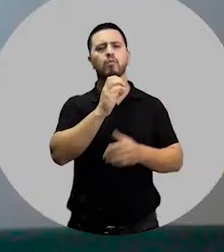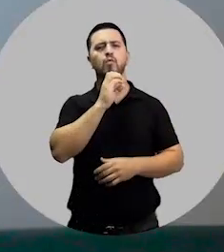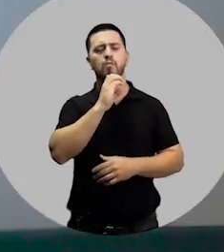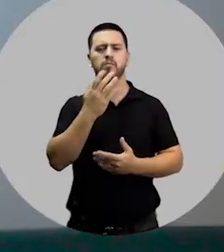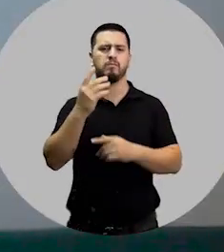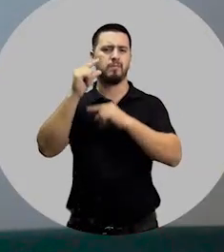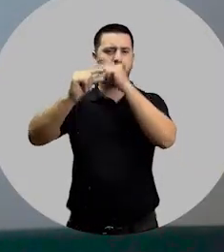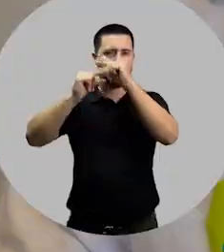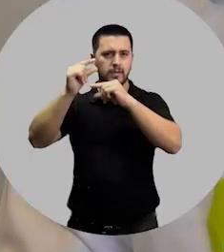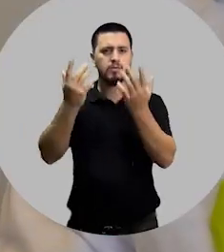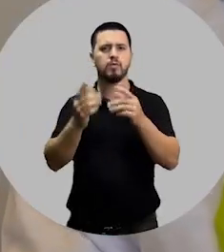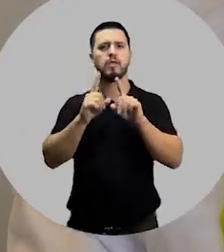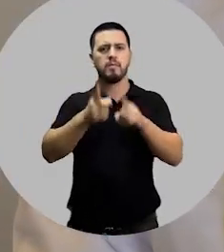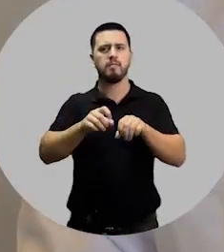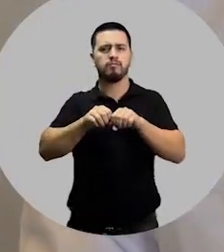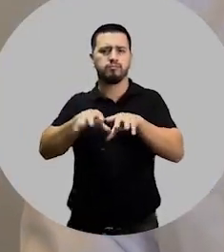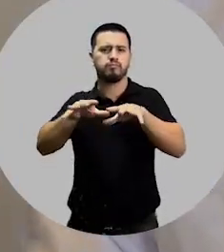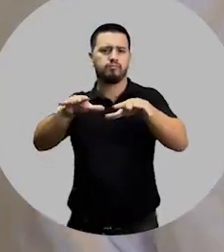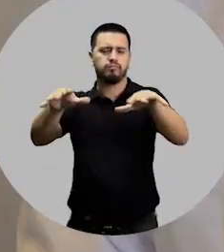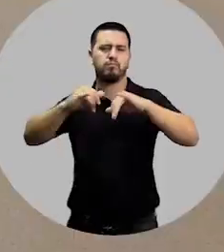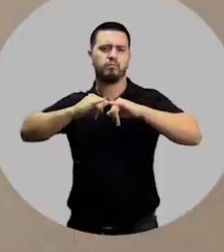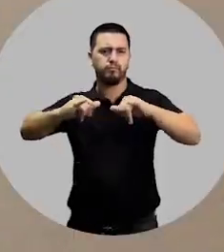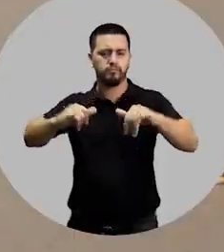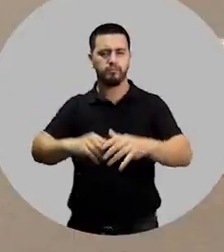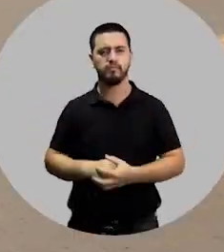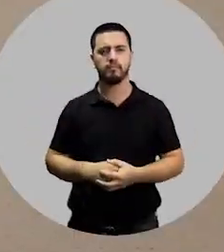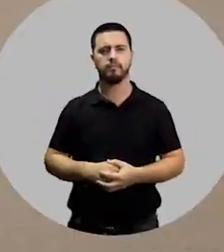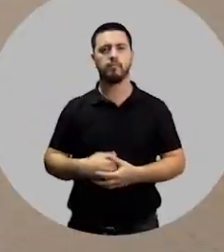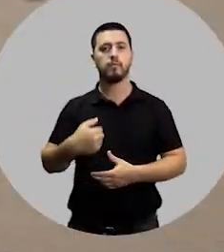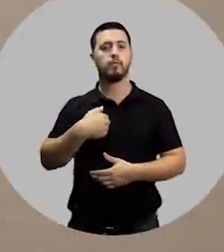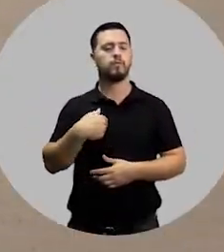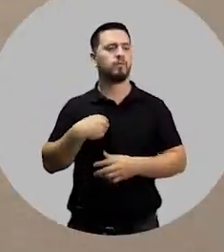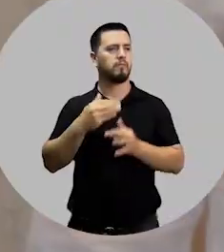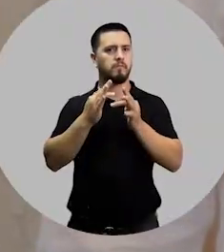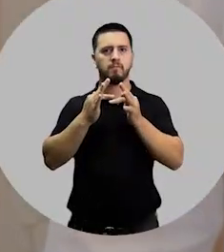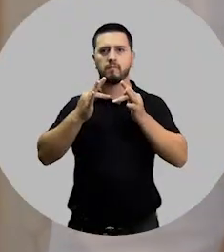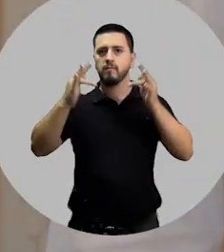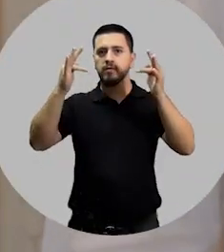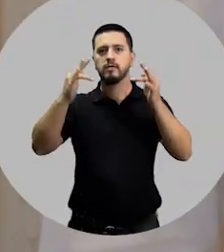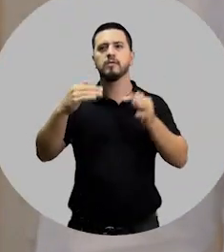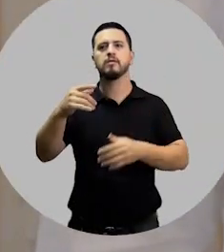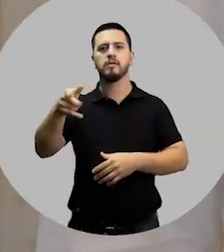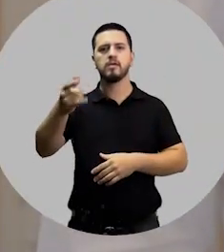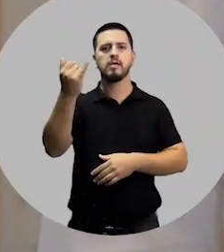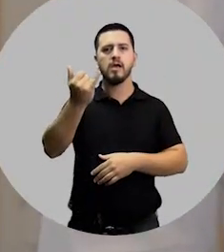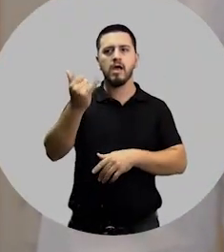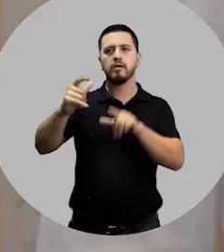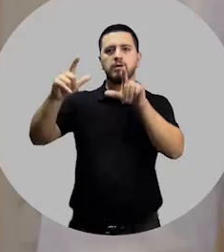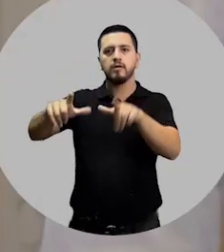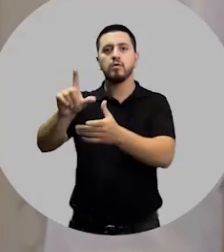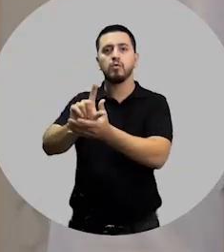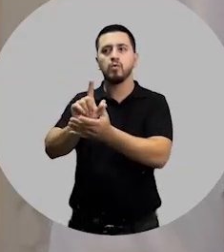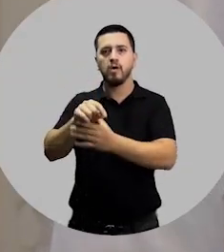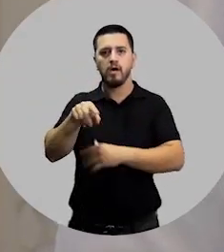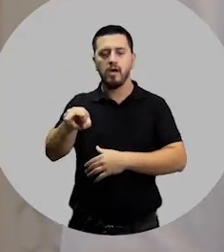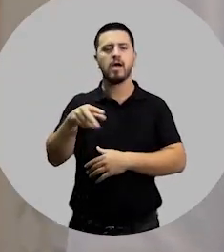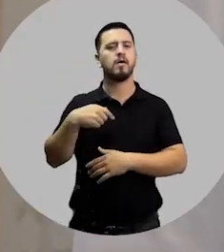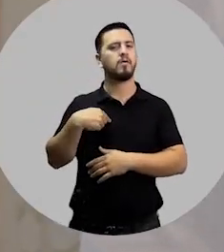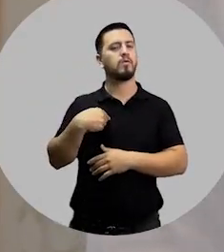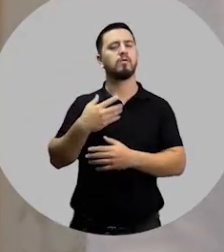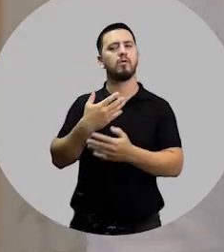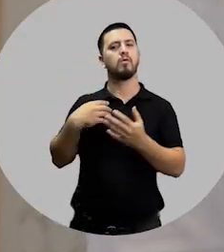través de capacitaciones y difusión. Estoy muy feliz de que puedan tener este espacio. Espero que esta semana